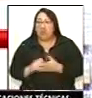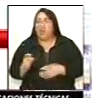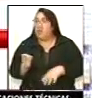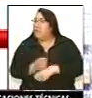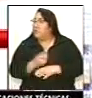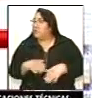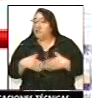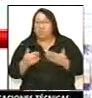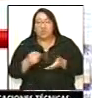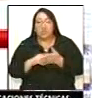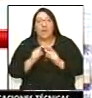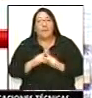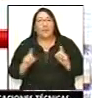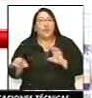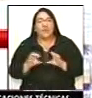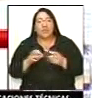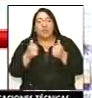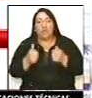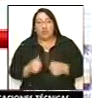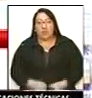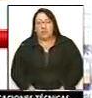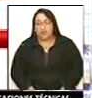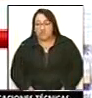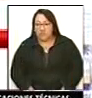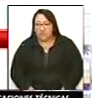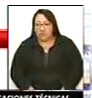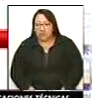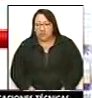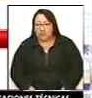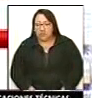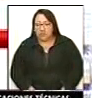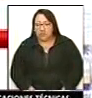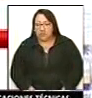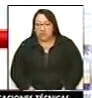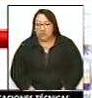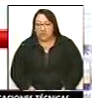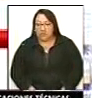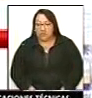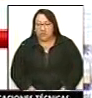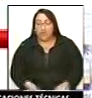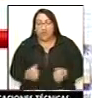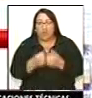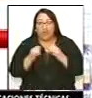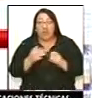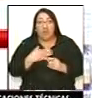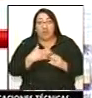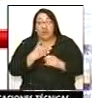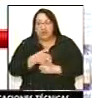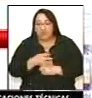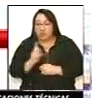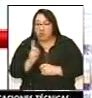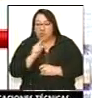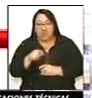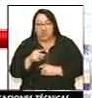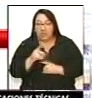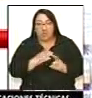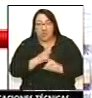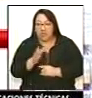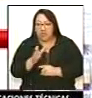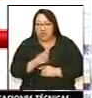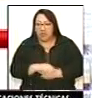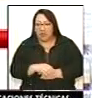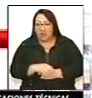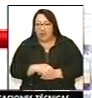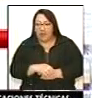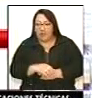pueda, pero hacerlo bien, con información. Esto, mi intervención no está direccionada o